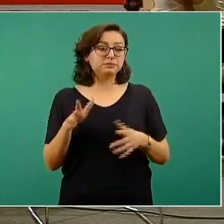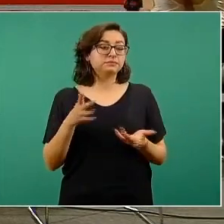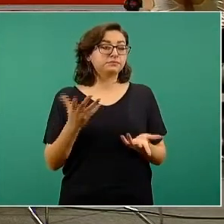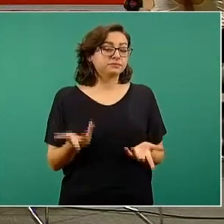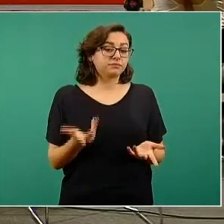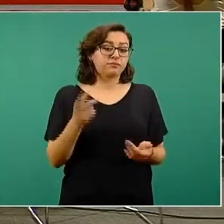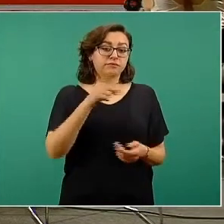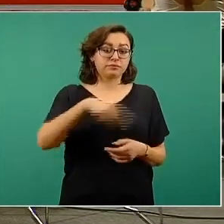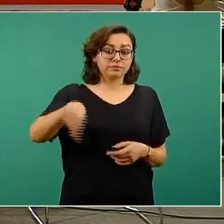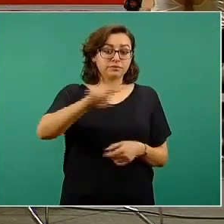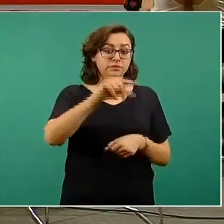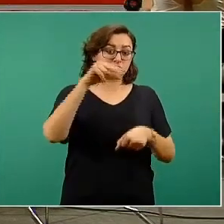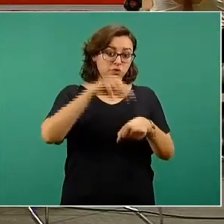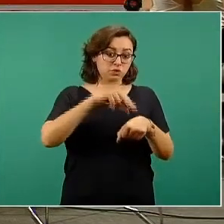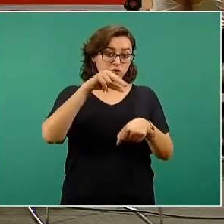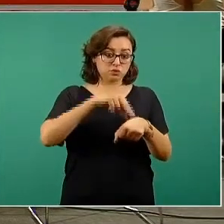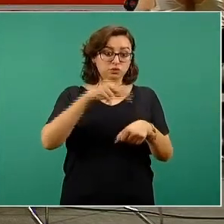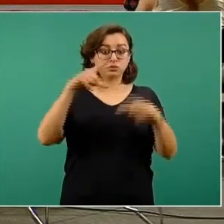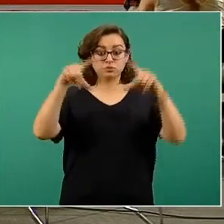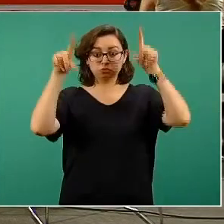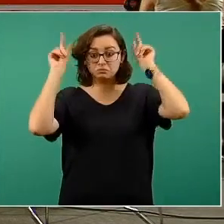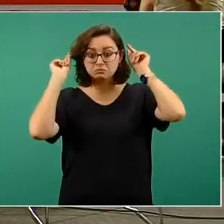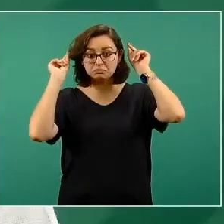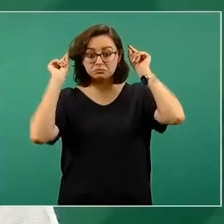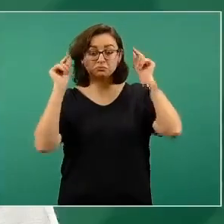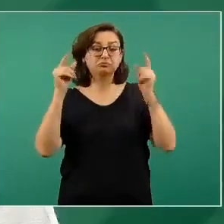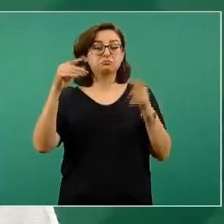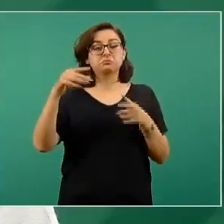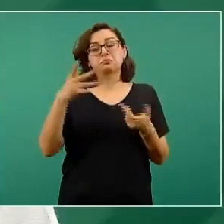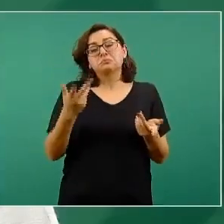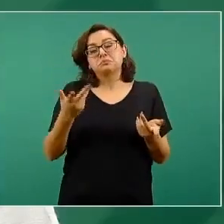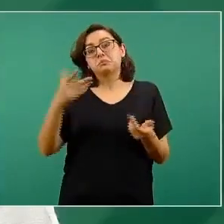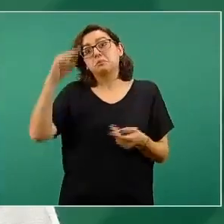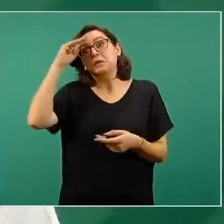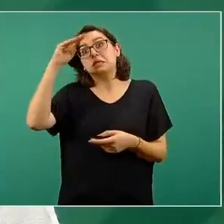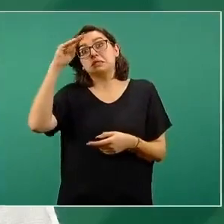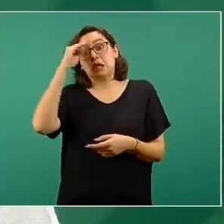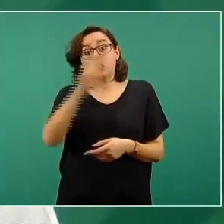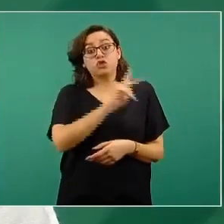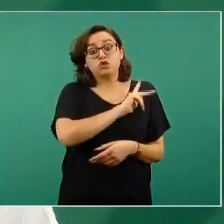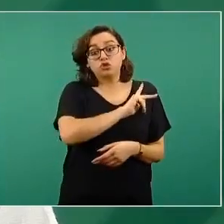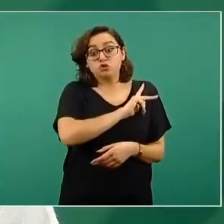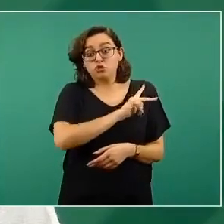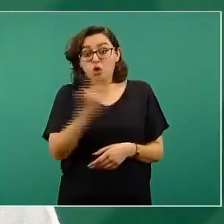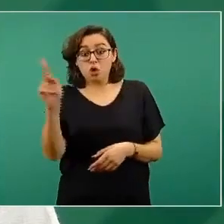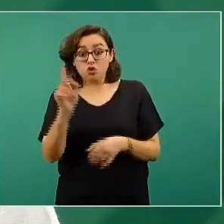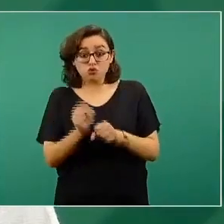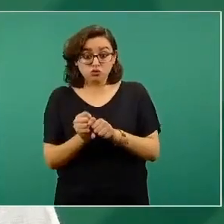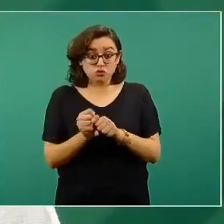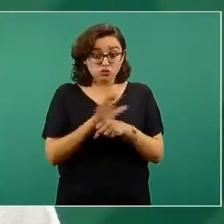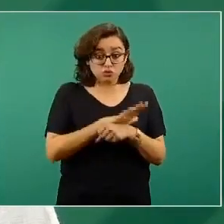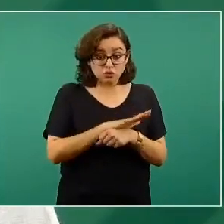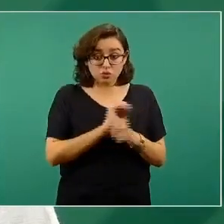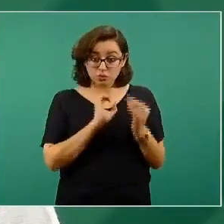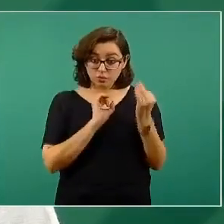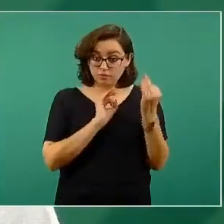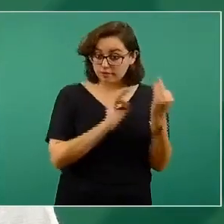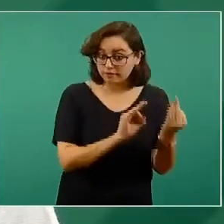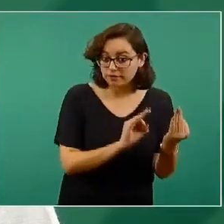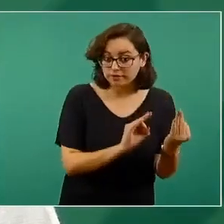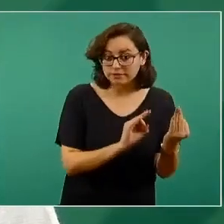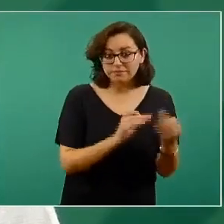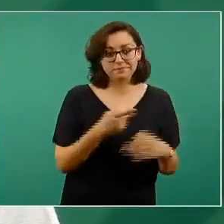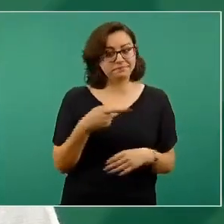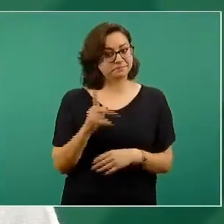como personas expuestas a COVID, pero se desplaza a veces de la opinión pública a